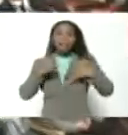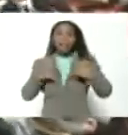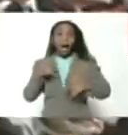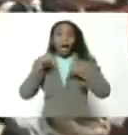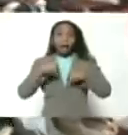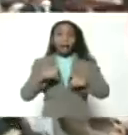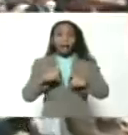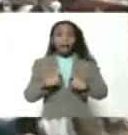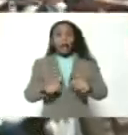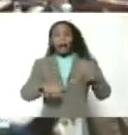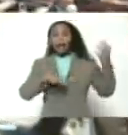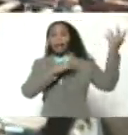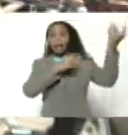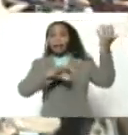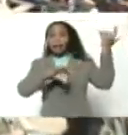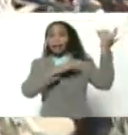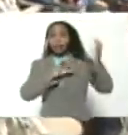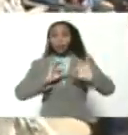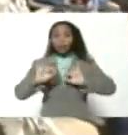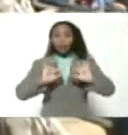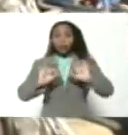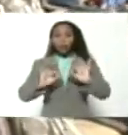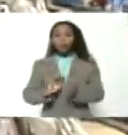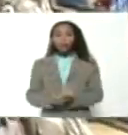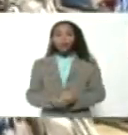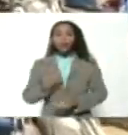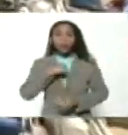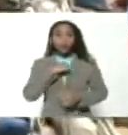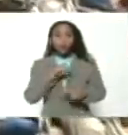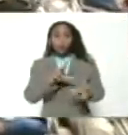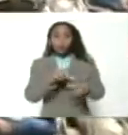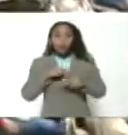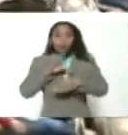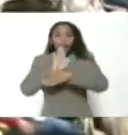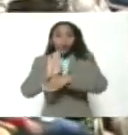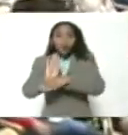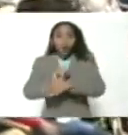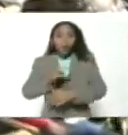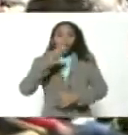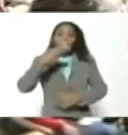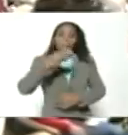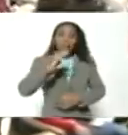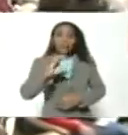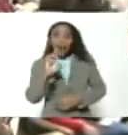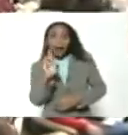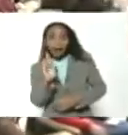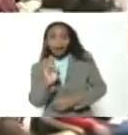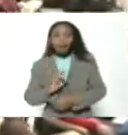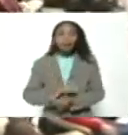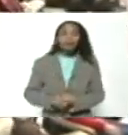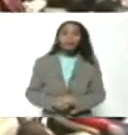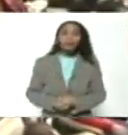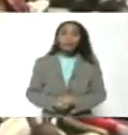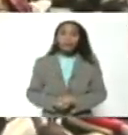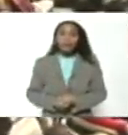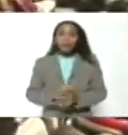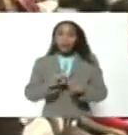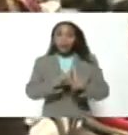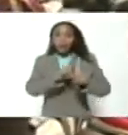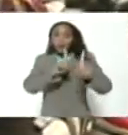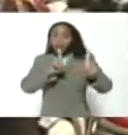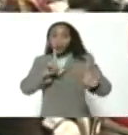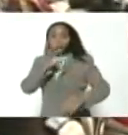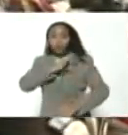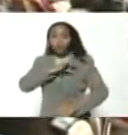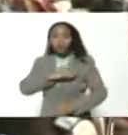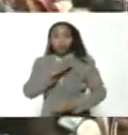Teresa Carreño. Hemos tomado todos los cuidados con PCR, pruebas rápidas, el distanciamiento social